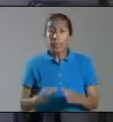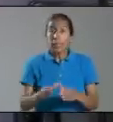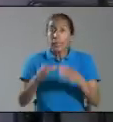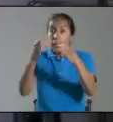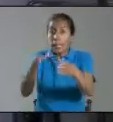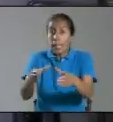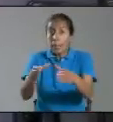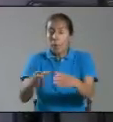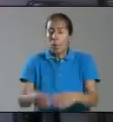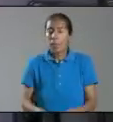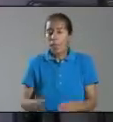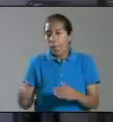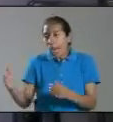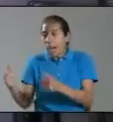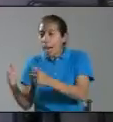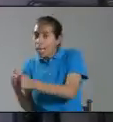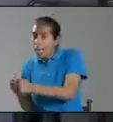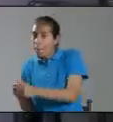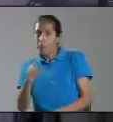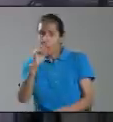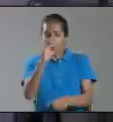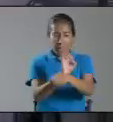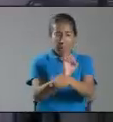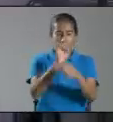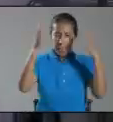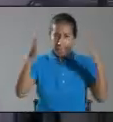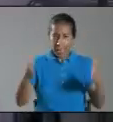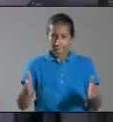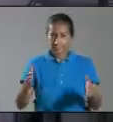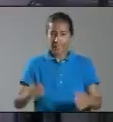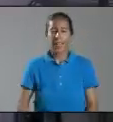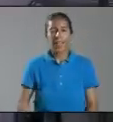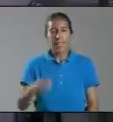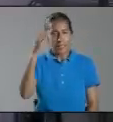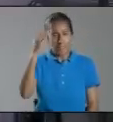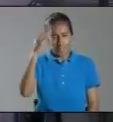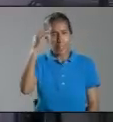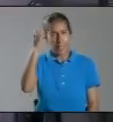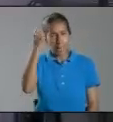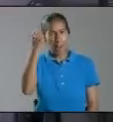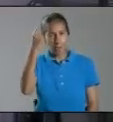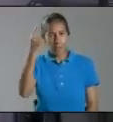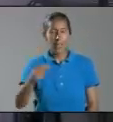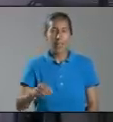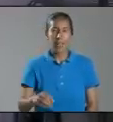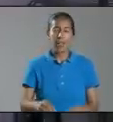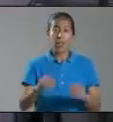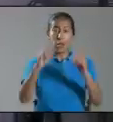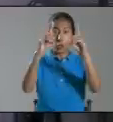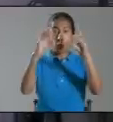un evangelista, hermano, que sabía doctrina. Se llamaba Felipe.